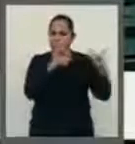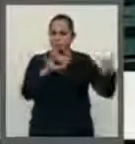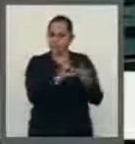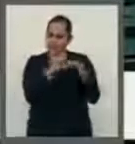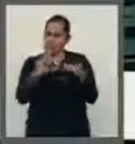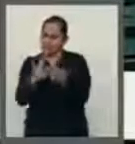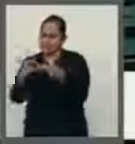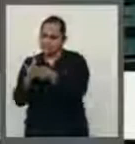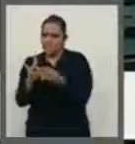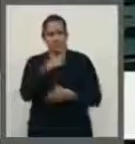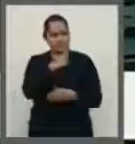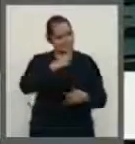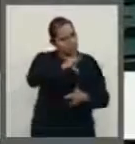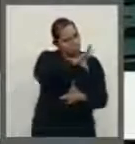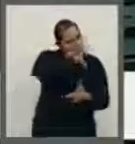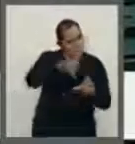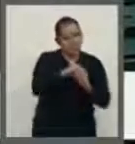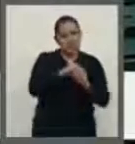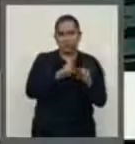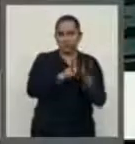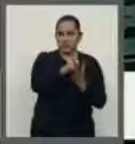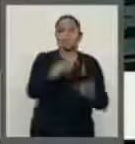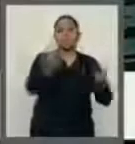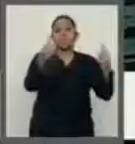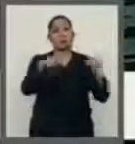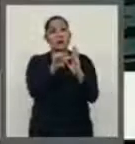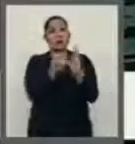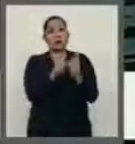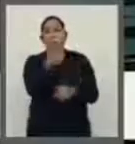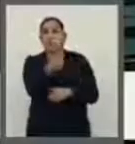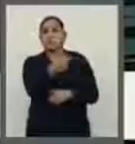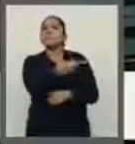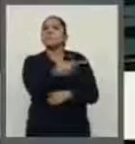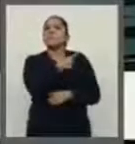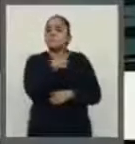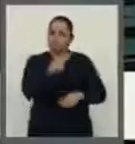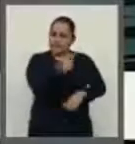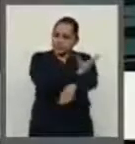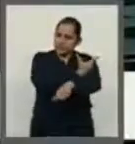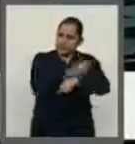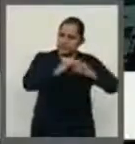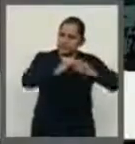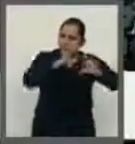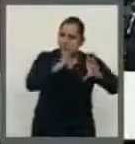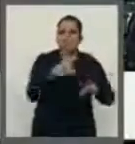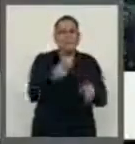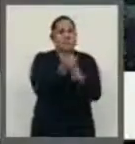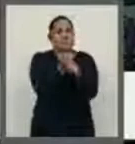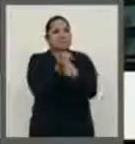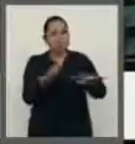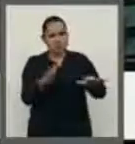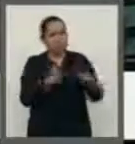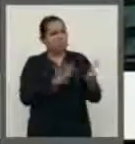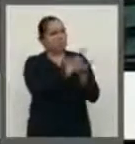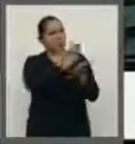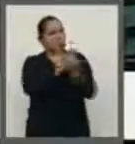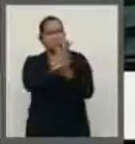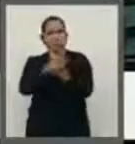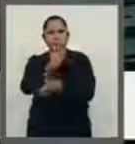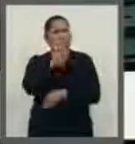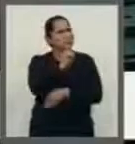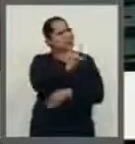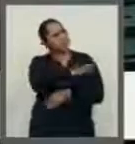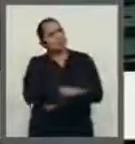universales. Artículo cuarto, artículo sexto, transparencia, acceso a la información. Son principios constitucionales